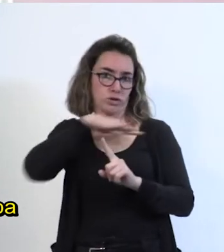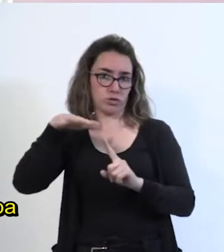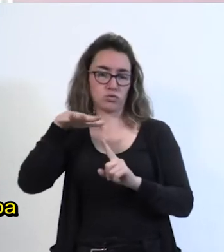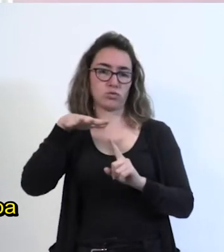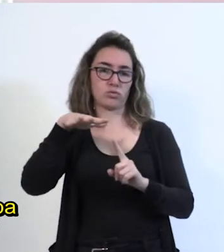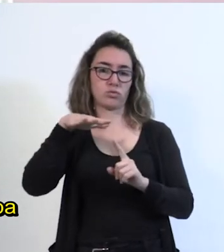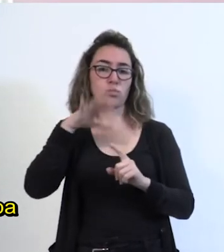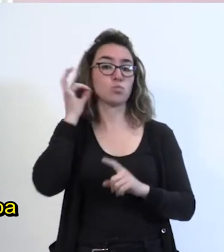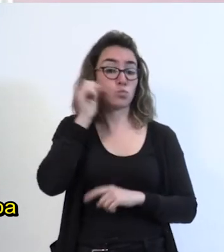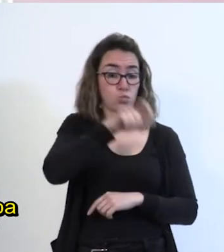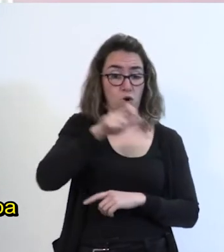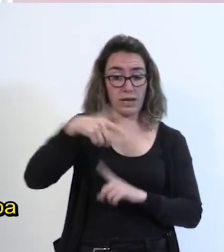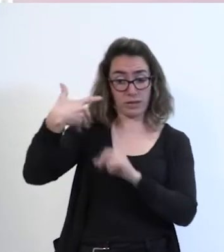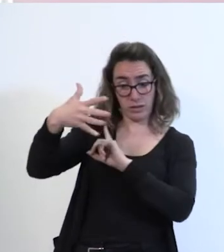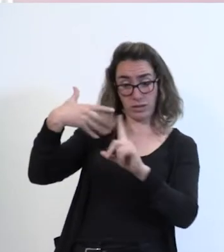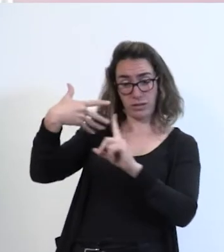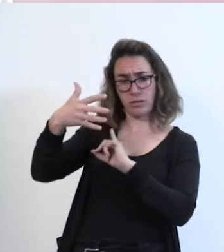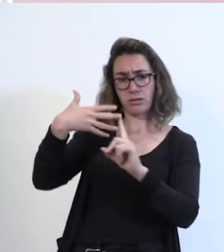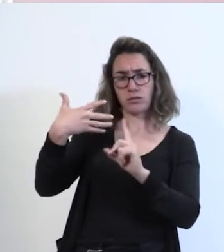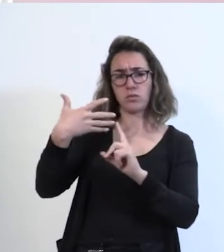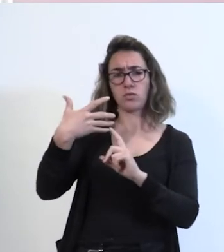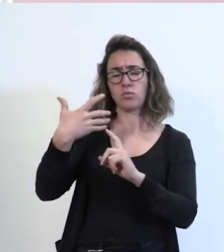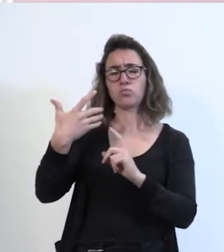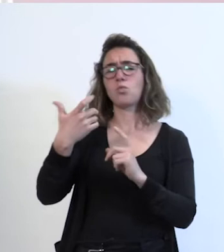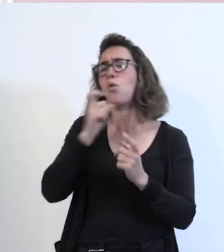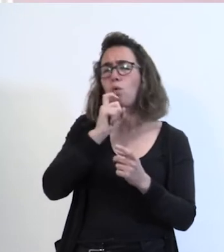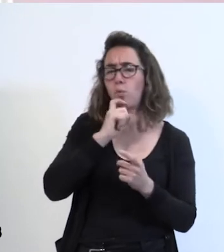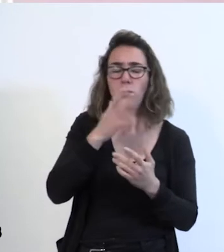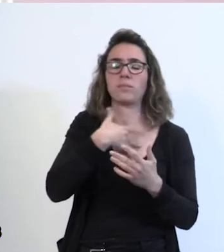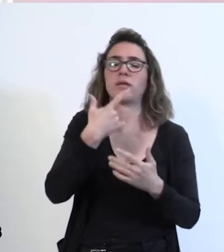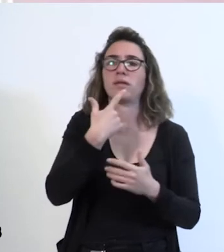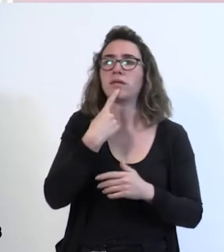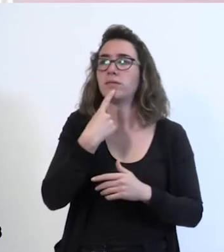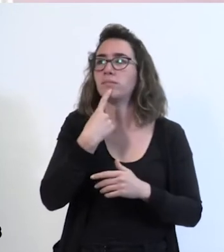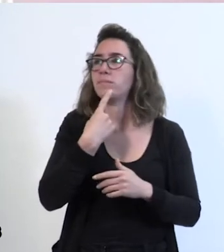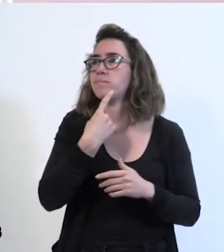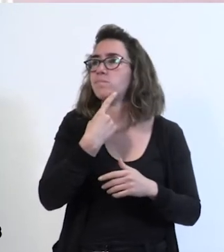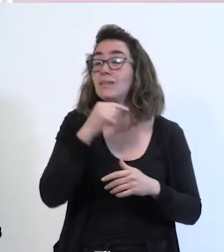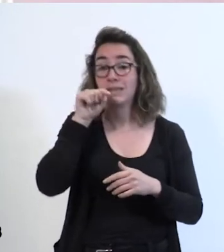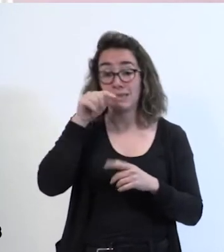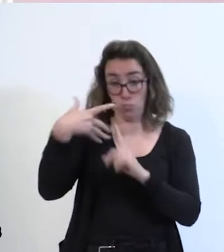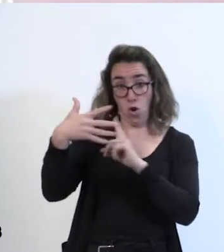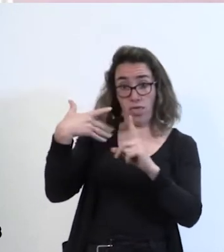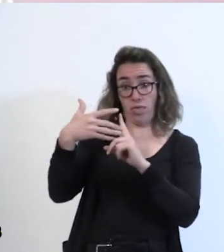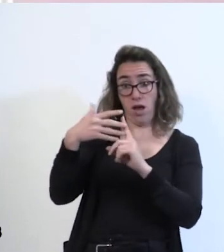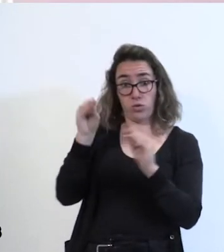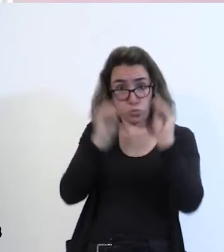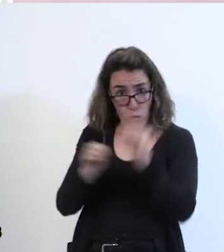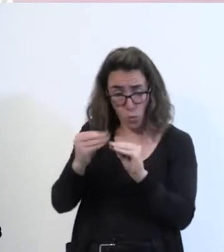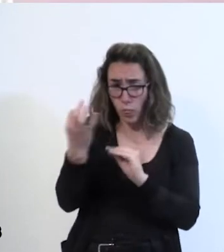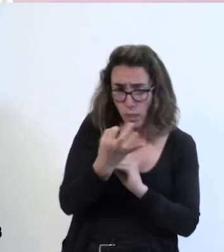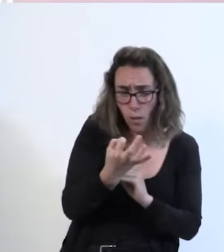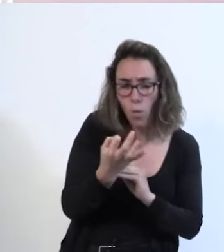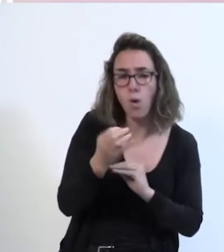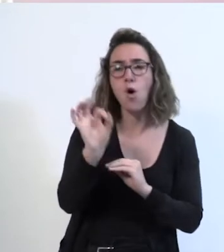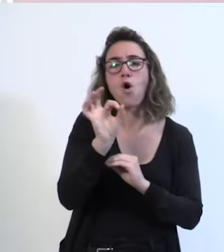¿qué lugar ocupa la violencia contra las mujeres? Es decir, ¿tenemos que partir de intentar solucionar esa violencia contra las